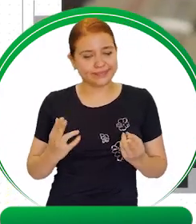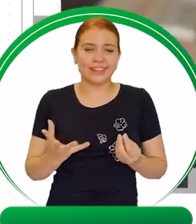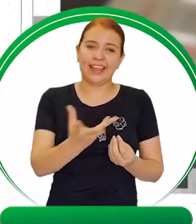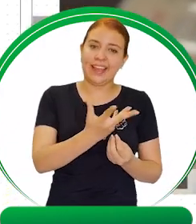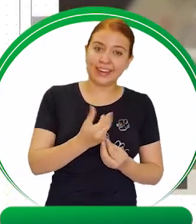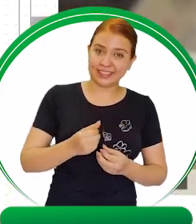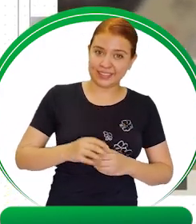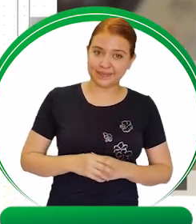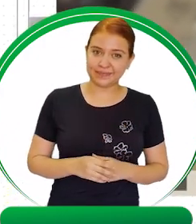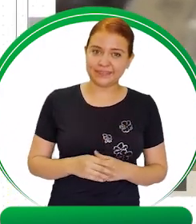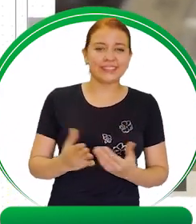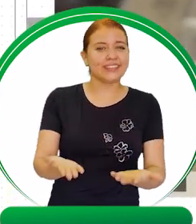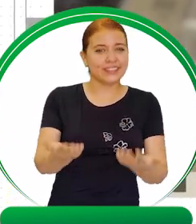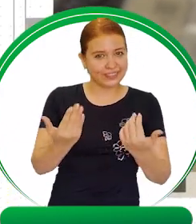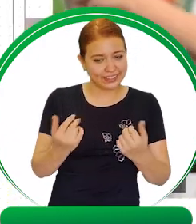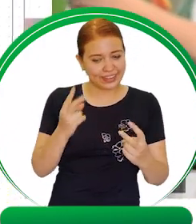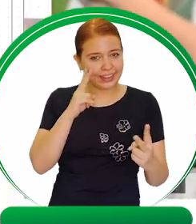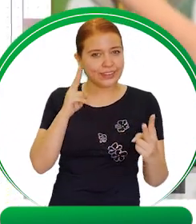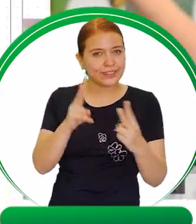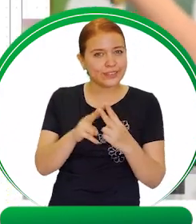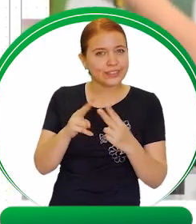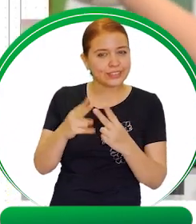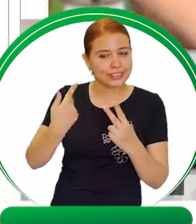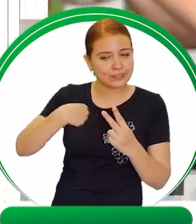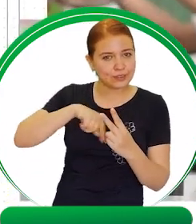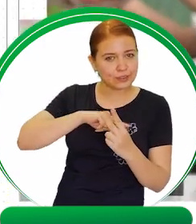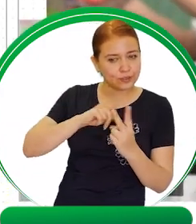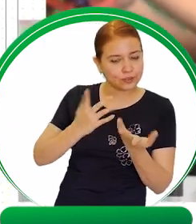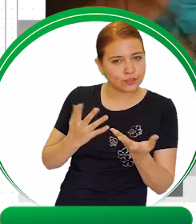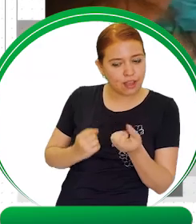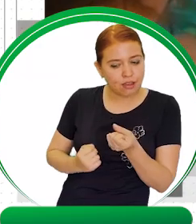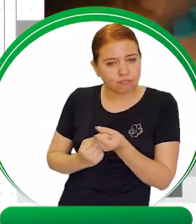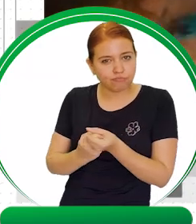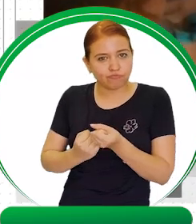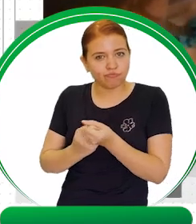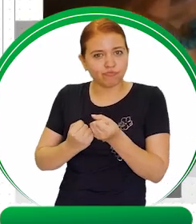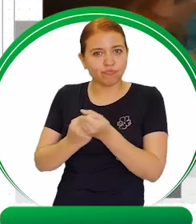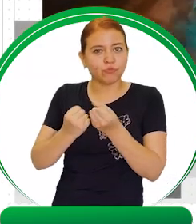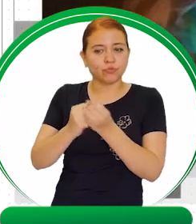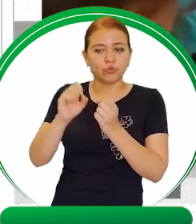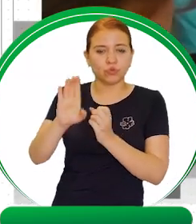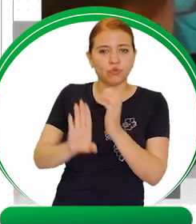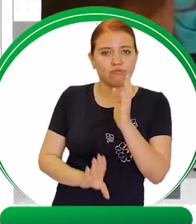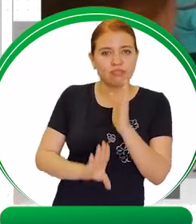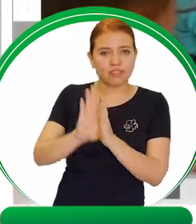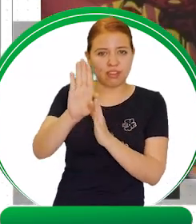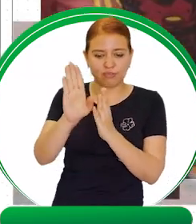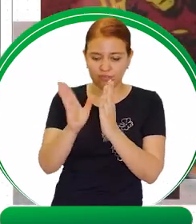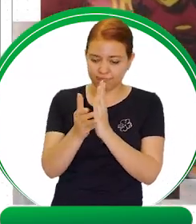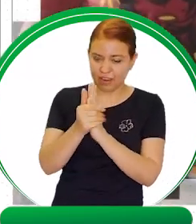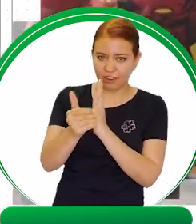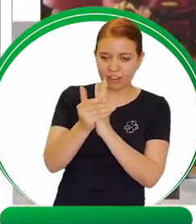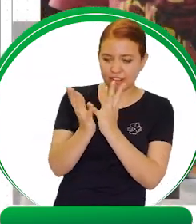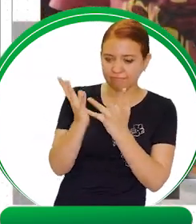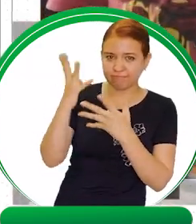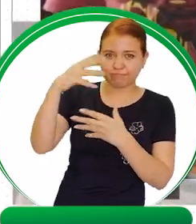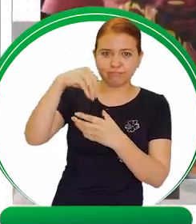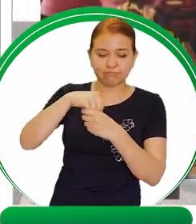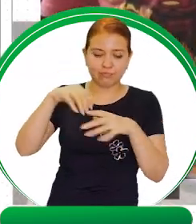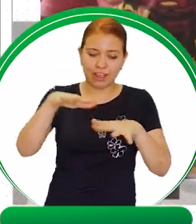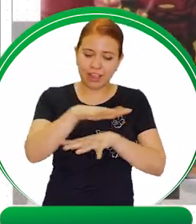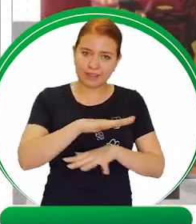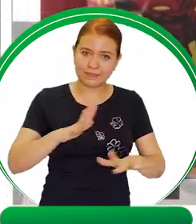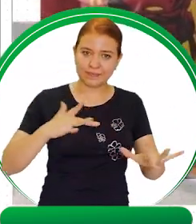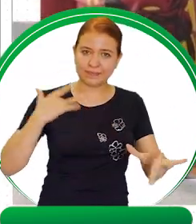y el arte. Ven y descubre cómo podemos contribuir al desarrollo integral de tus hijos en un ambiente lleno de creatividad